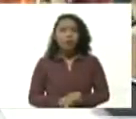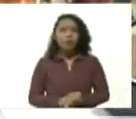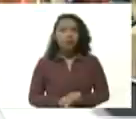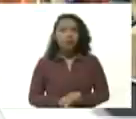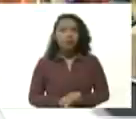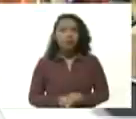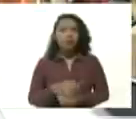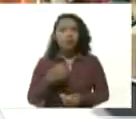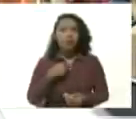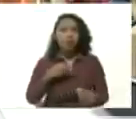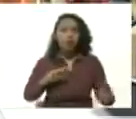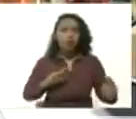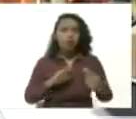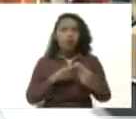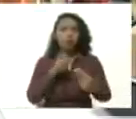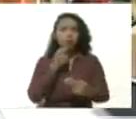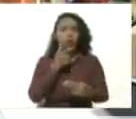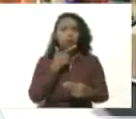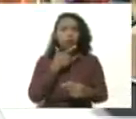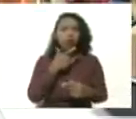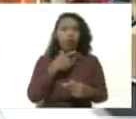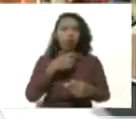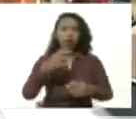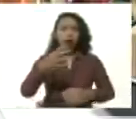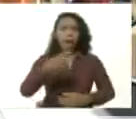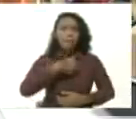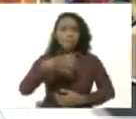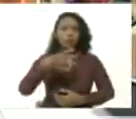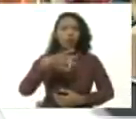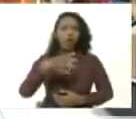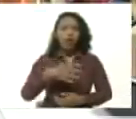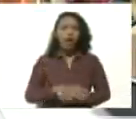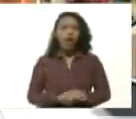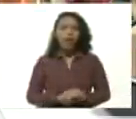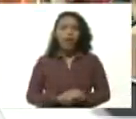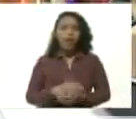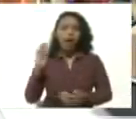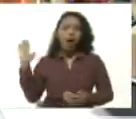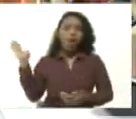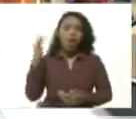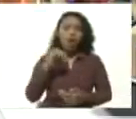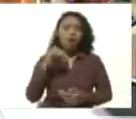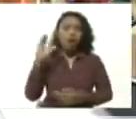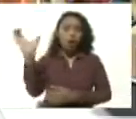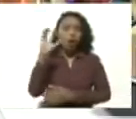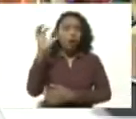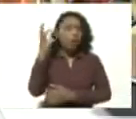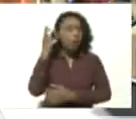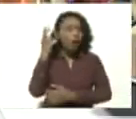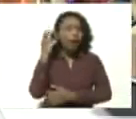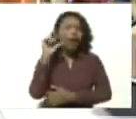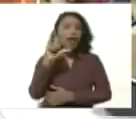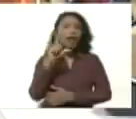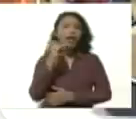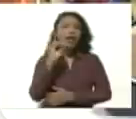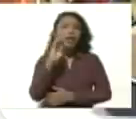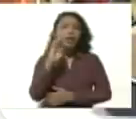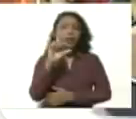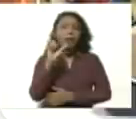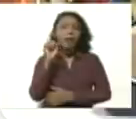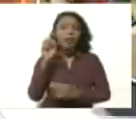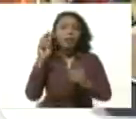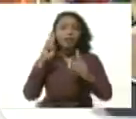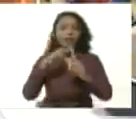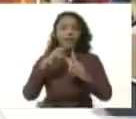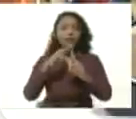Tuve un encuentro bien bonito con la campeona de la Vuelta a Colombia, Lilibet Tachirense del Piñal.